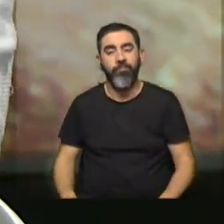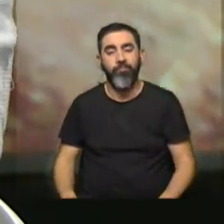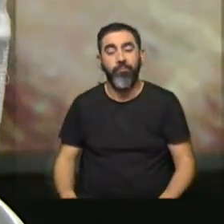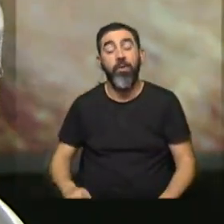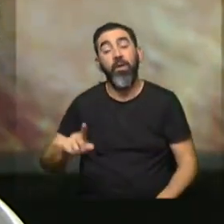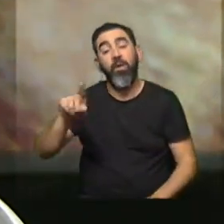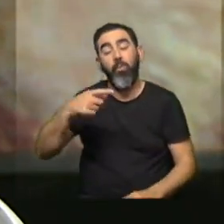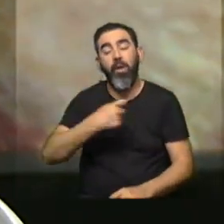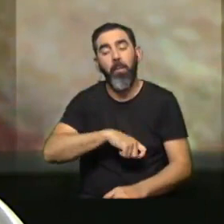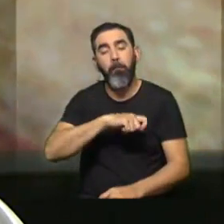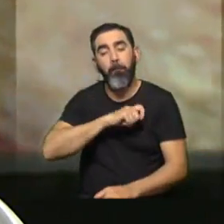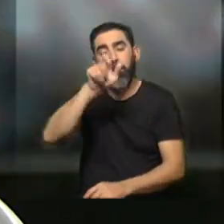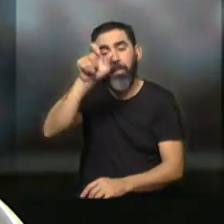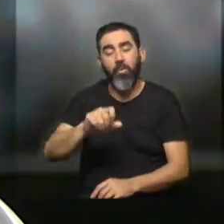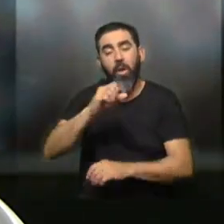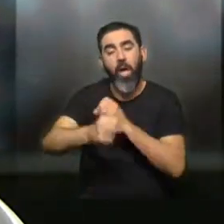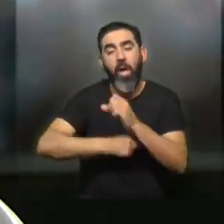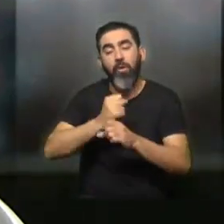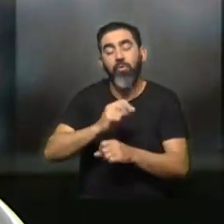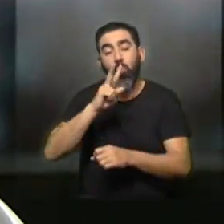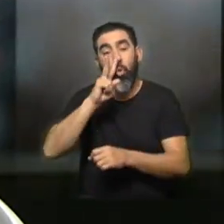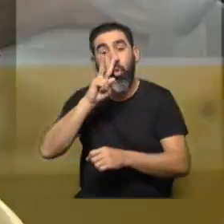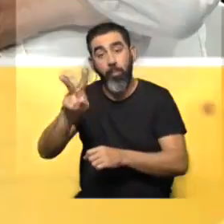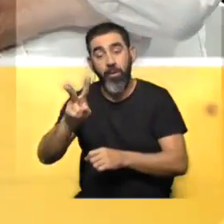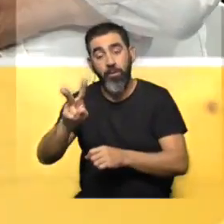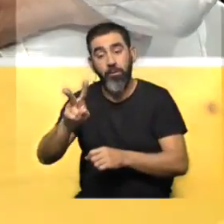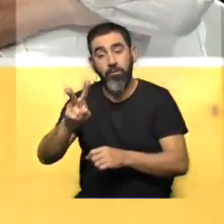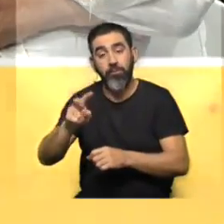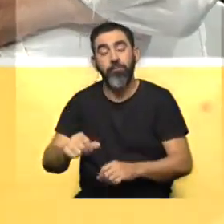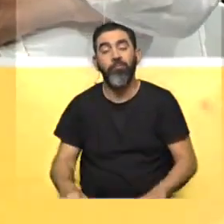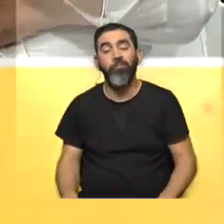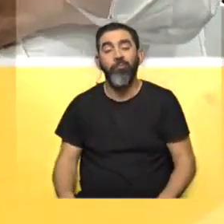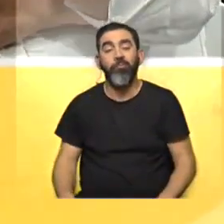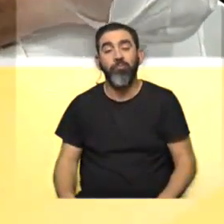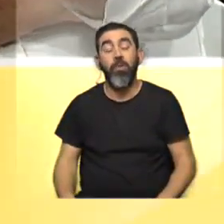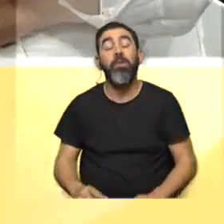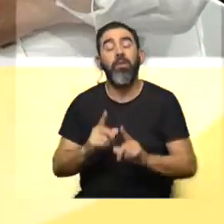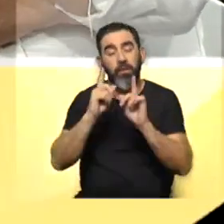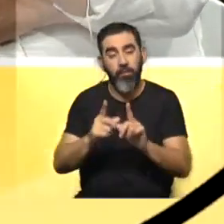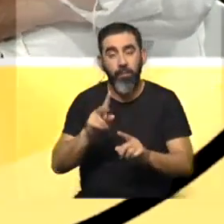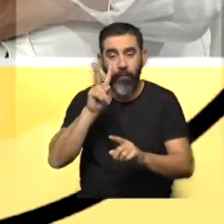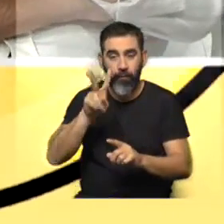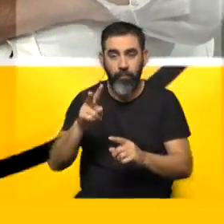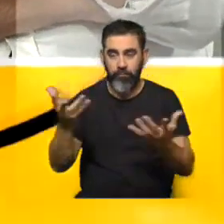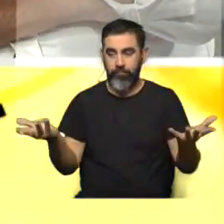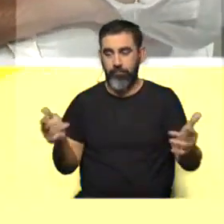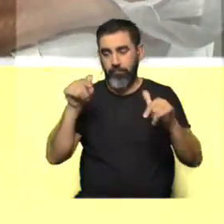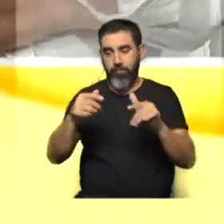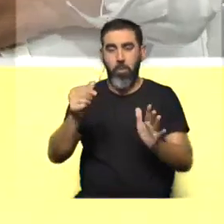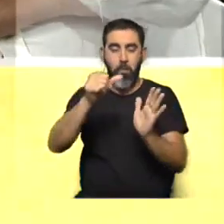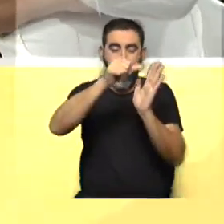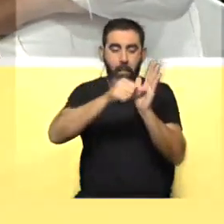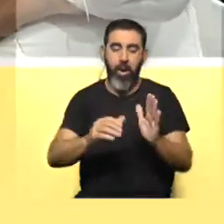un colega español en el año 2000, Alfonso Arribas, del Museo Geominero de Madrid, también lo vio y dijo, tío, esto tiene